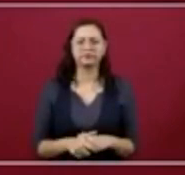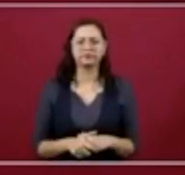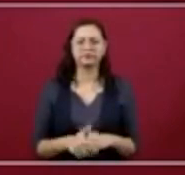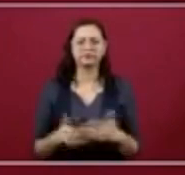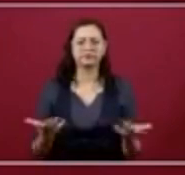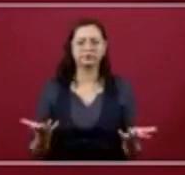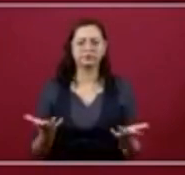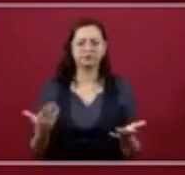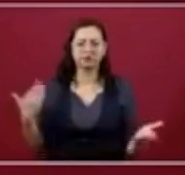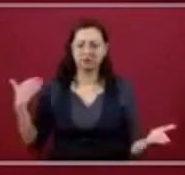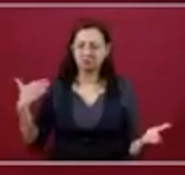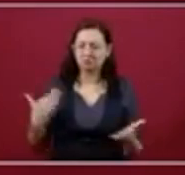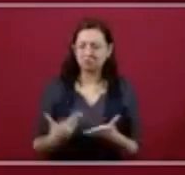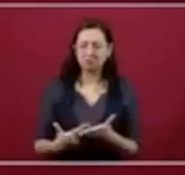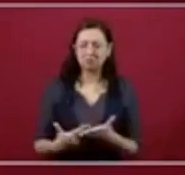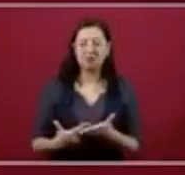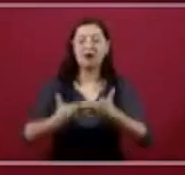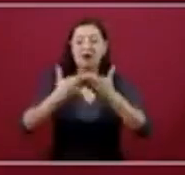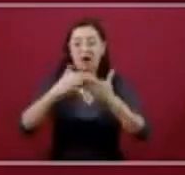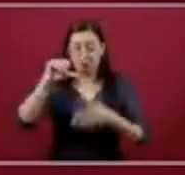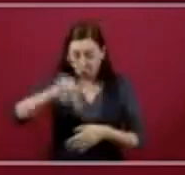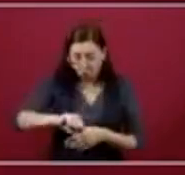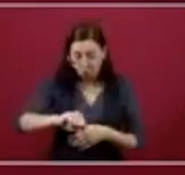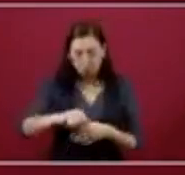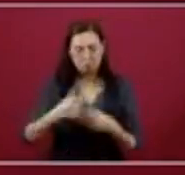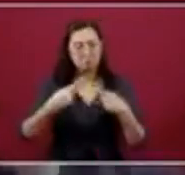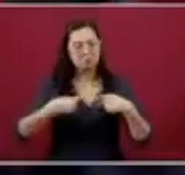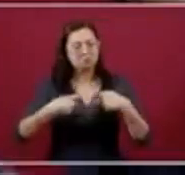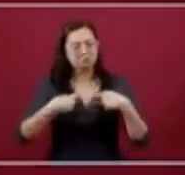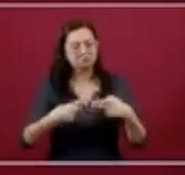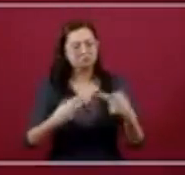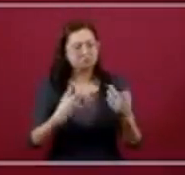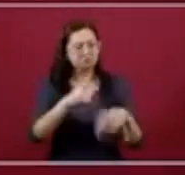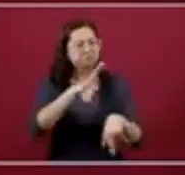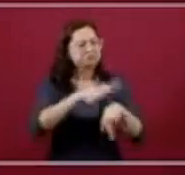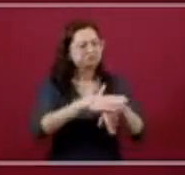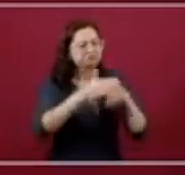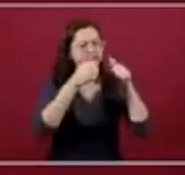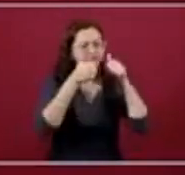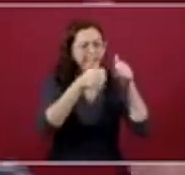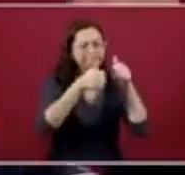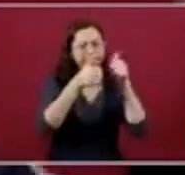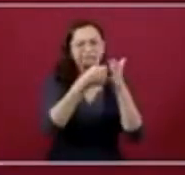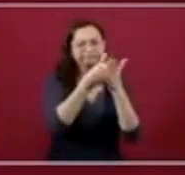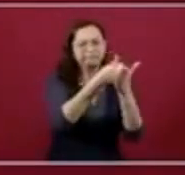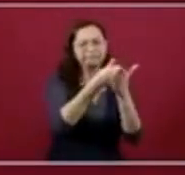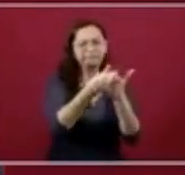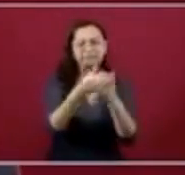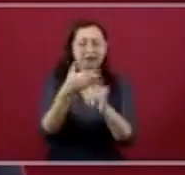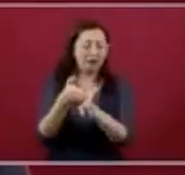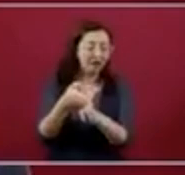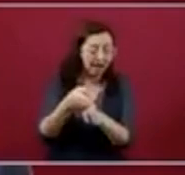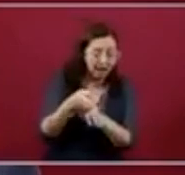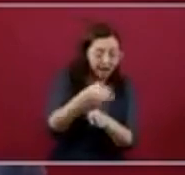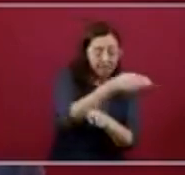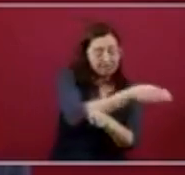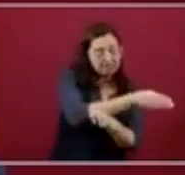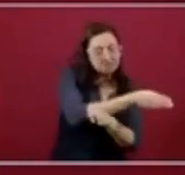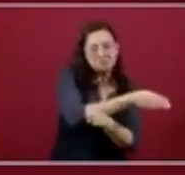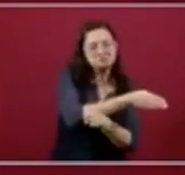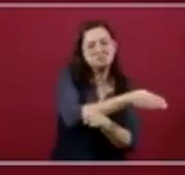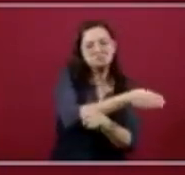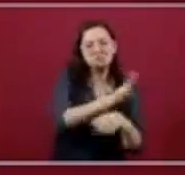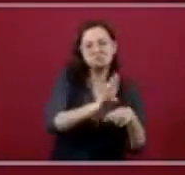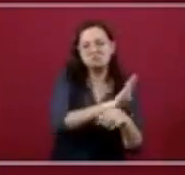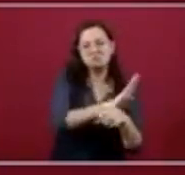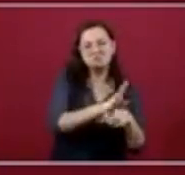se está ayudando a más gente que la que recibía